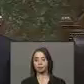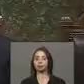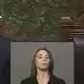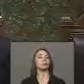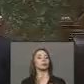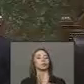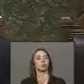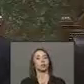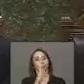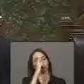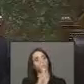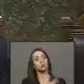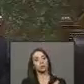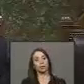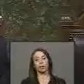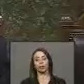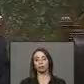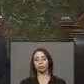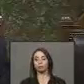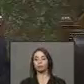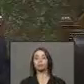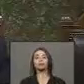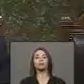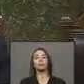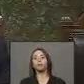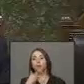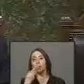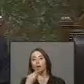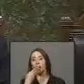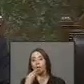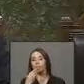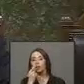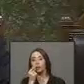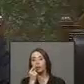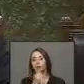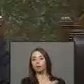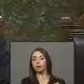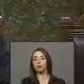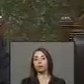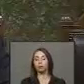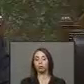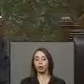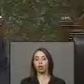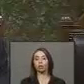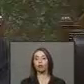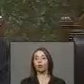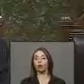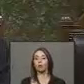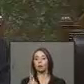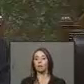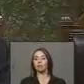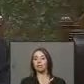Muchas gracias, honorable diputado. Le ofrezco la palabra al honorable señor diputado y primer vicepresidente de la Cámara.